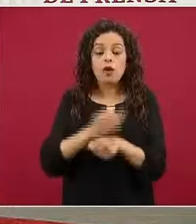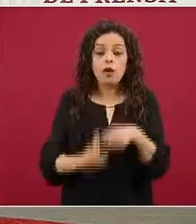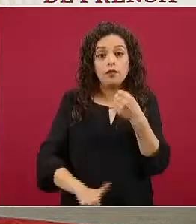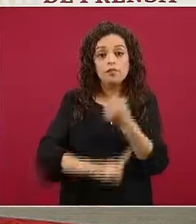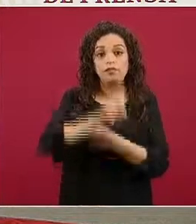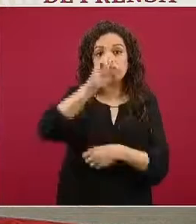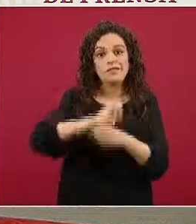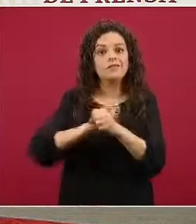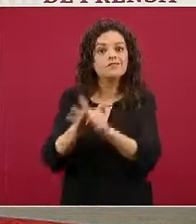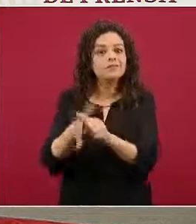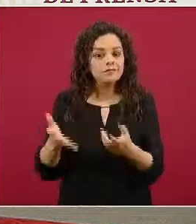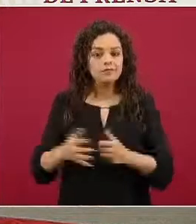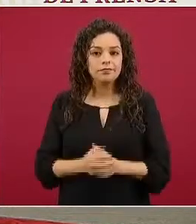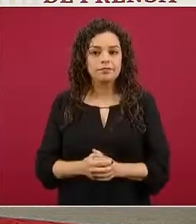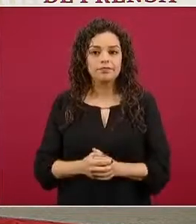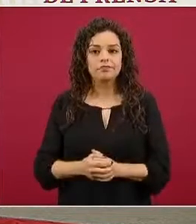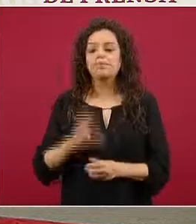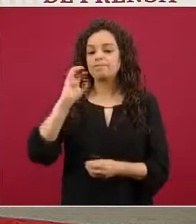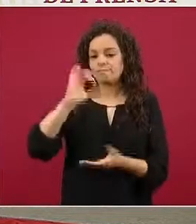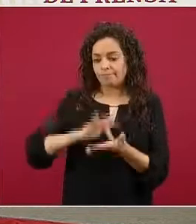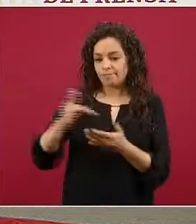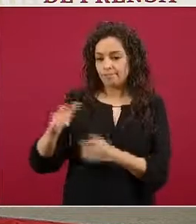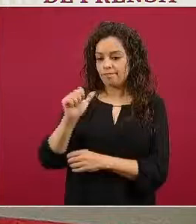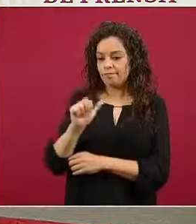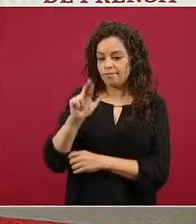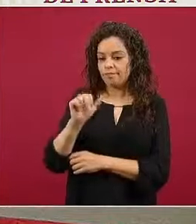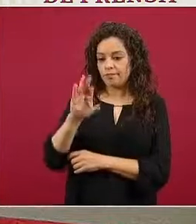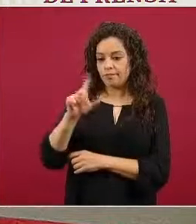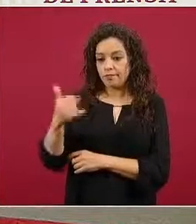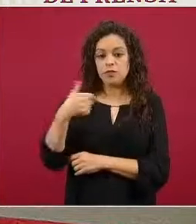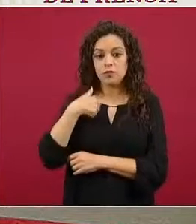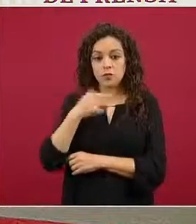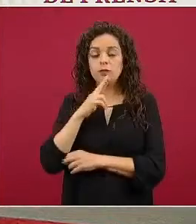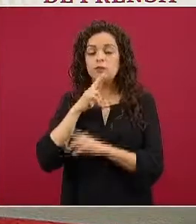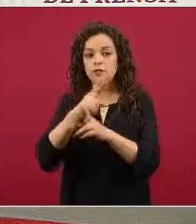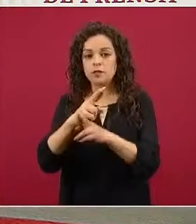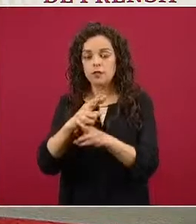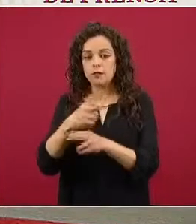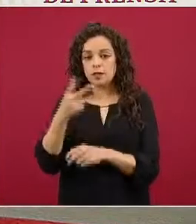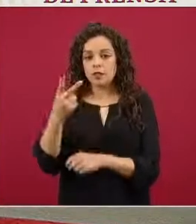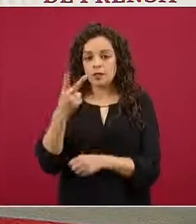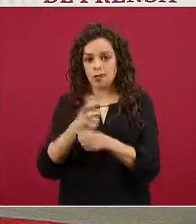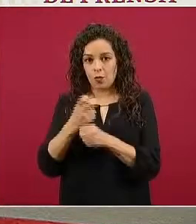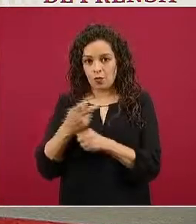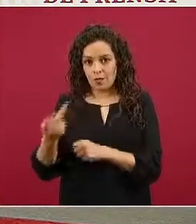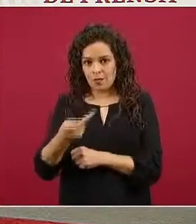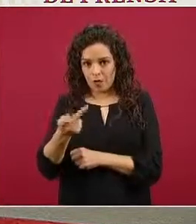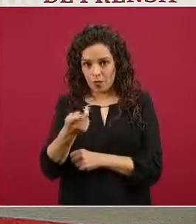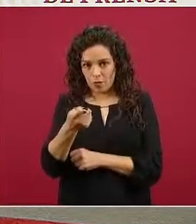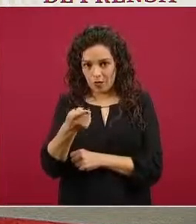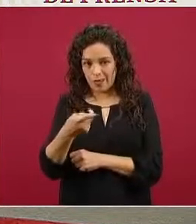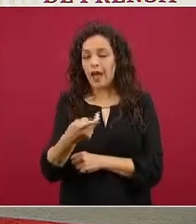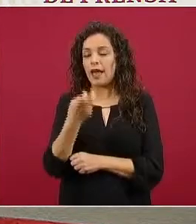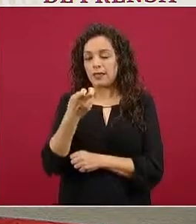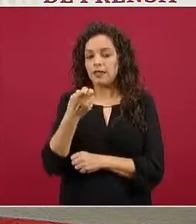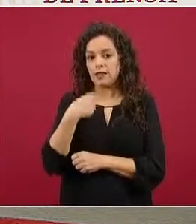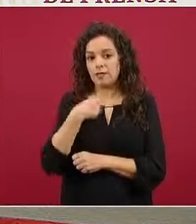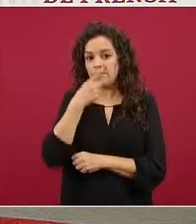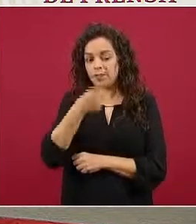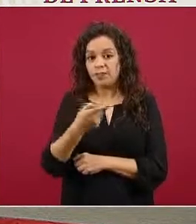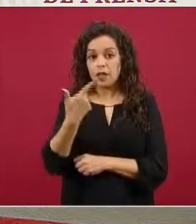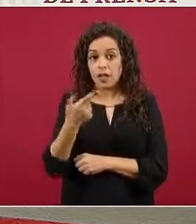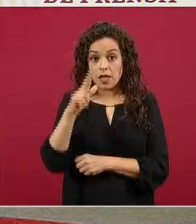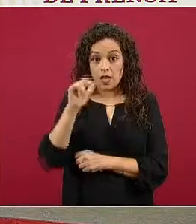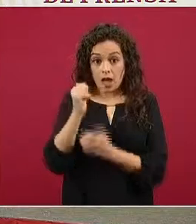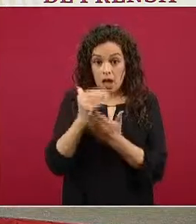gracias, Araceli. Respondo la segunda pregunta primero. Esta guía